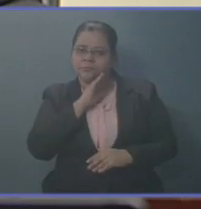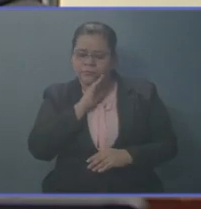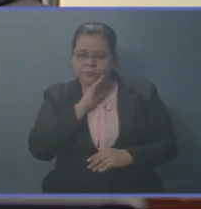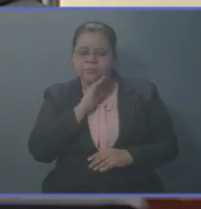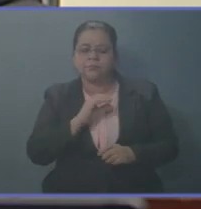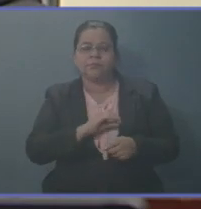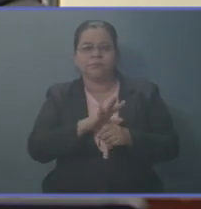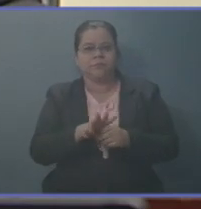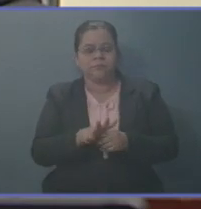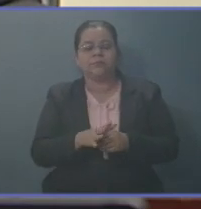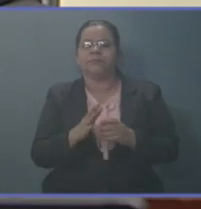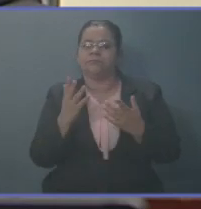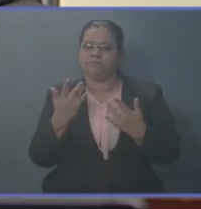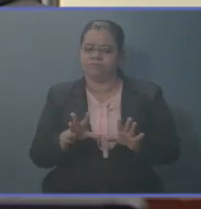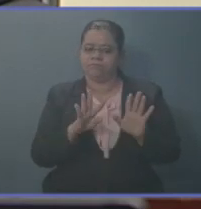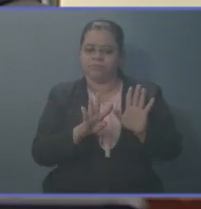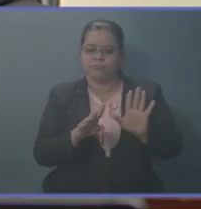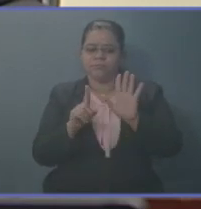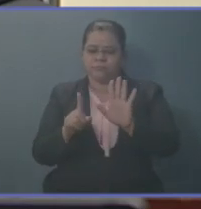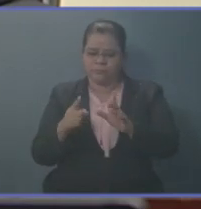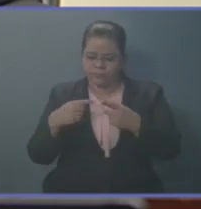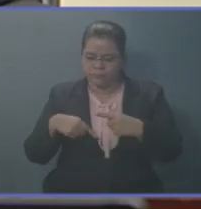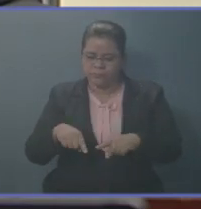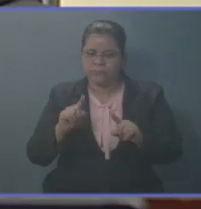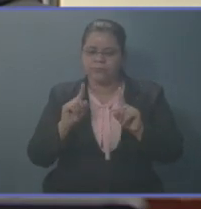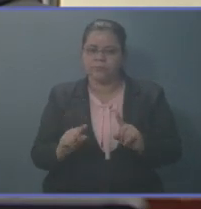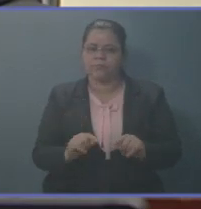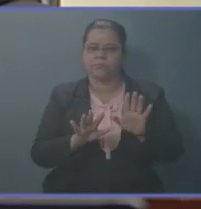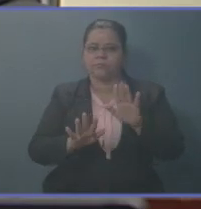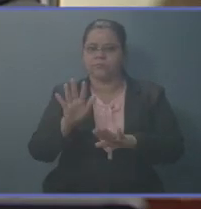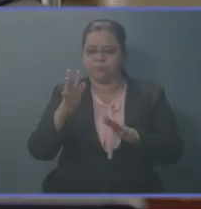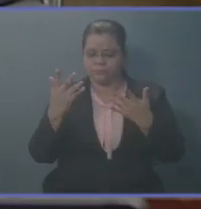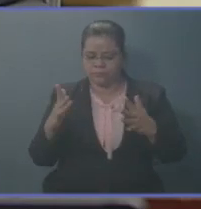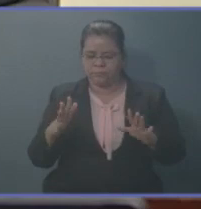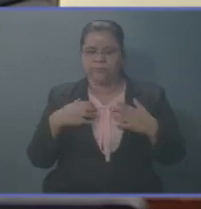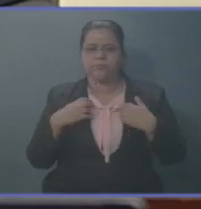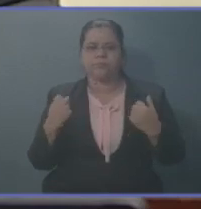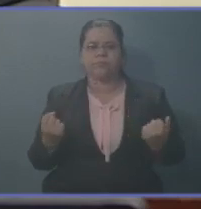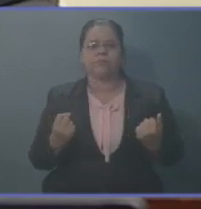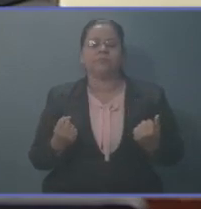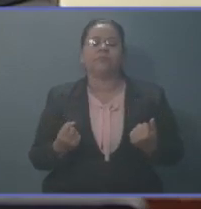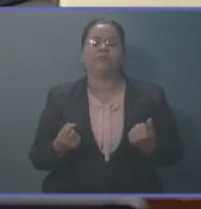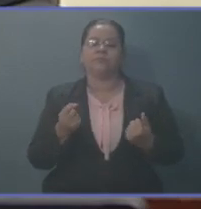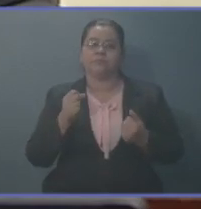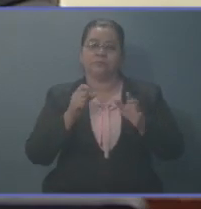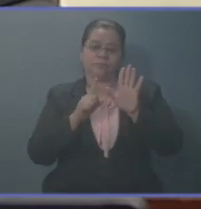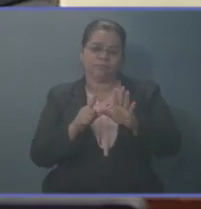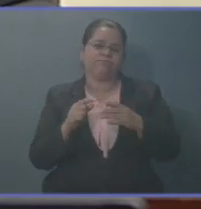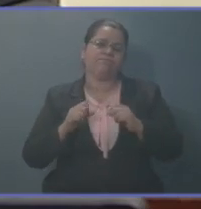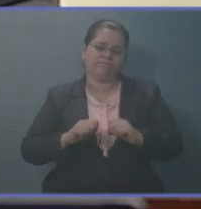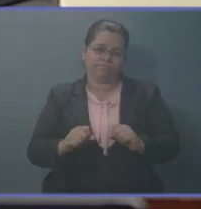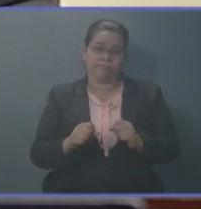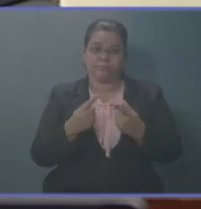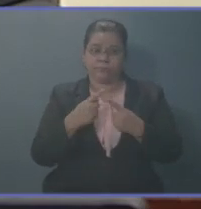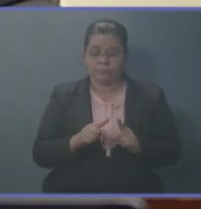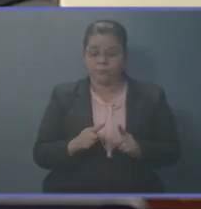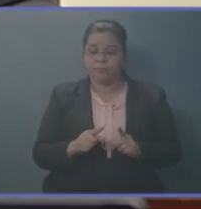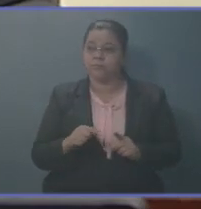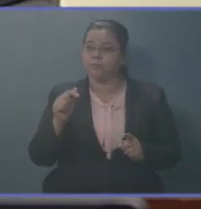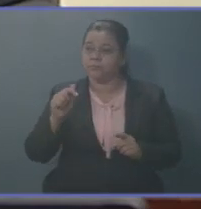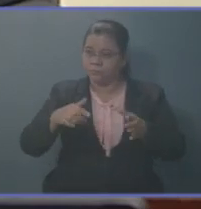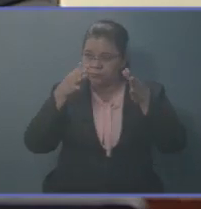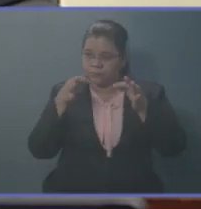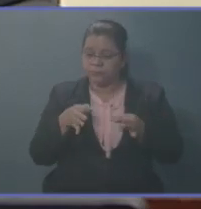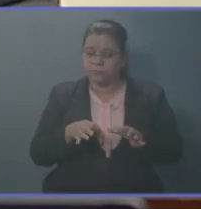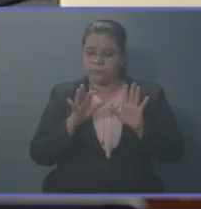por COVID-19, de los cuales 96 están activos, 15 se han recuperado y 6 han fallecido. Romanos 13, que mediante resolución pronunciada